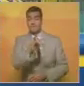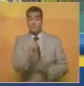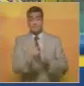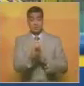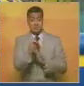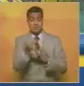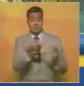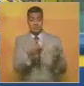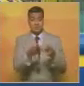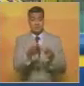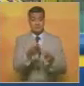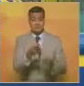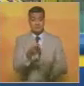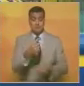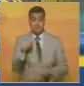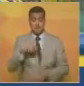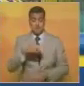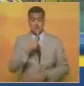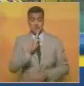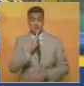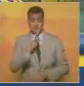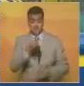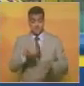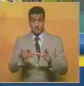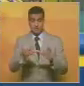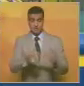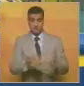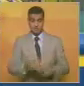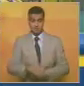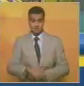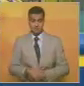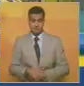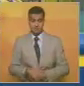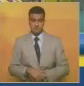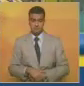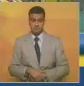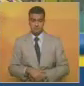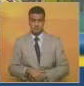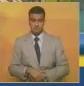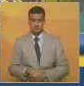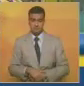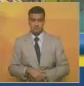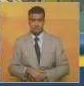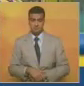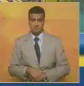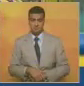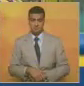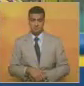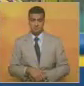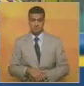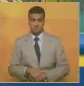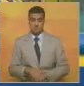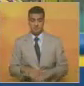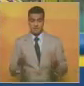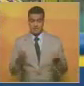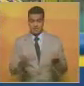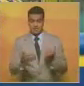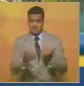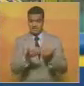afluente que provee de agua potable a la ciudad de Maturín. En estos momentos, cerca